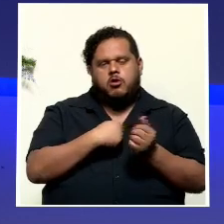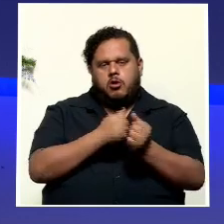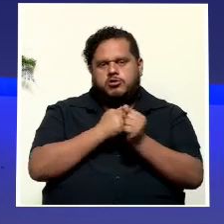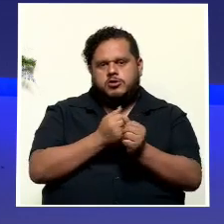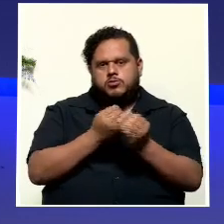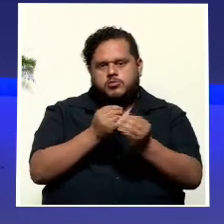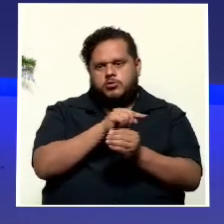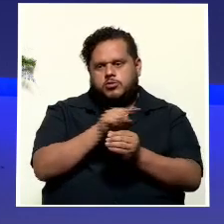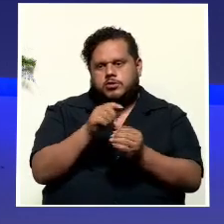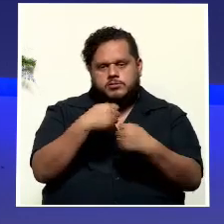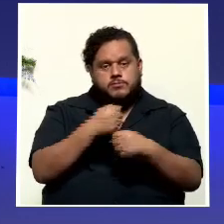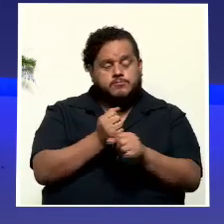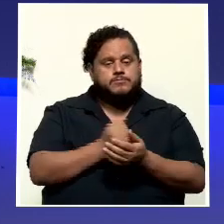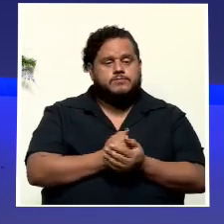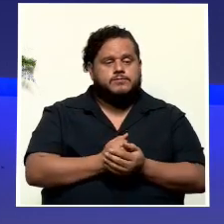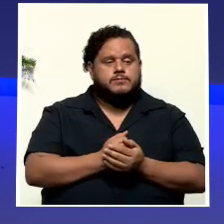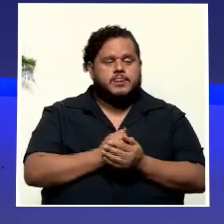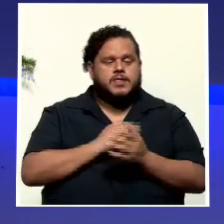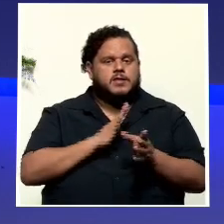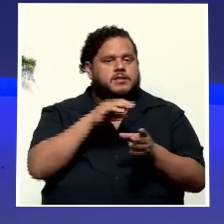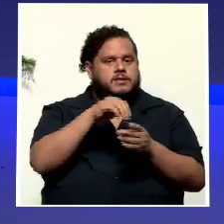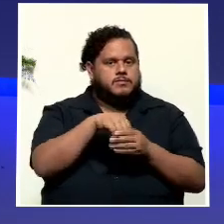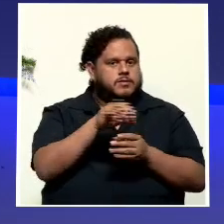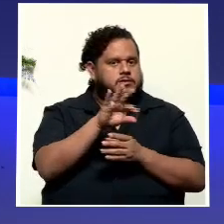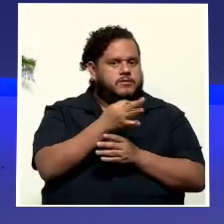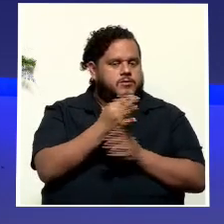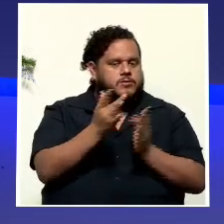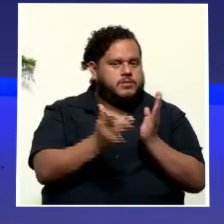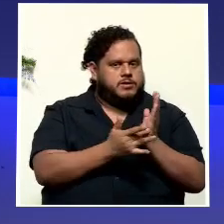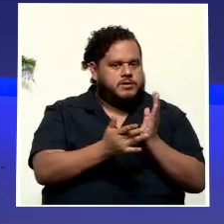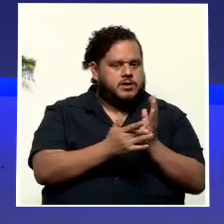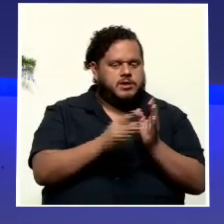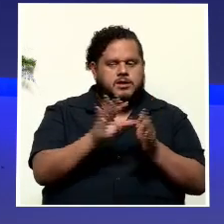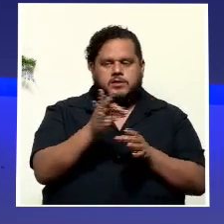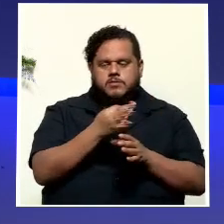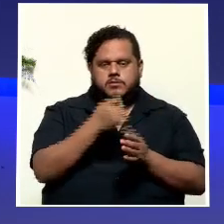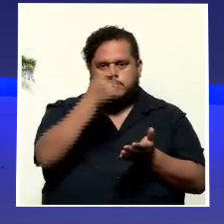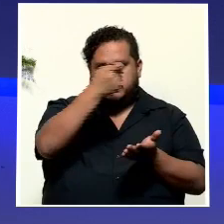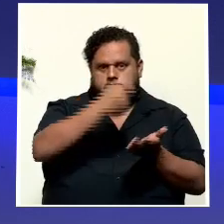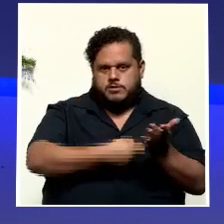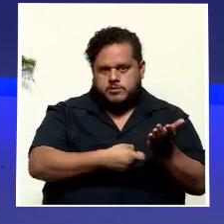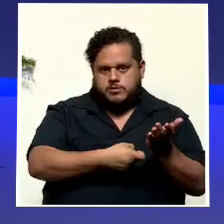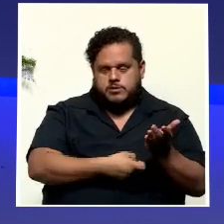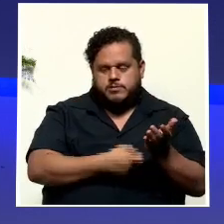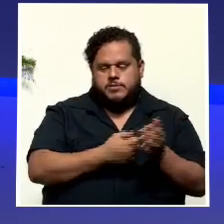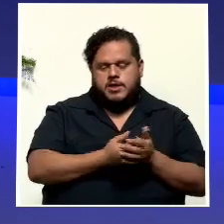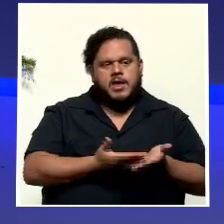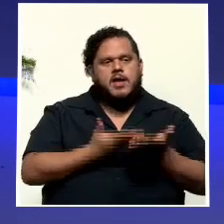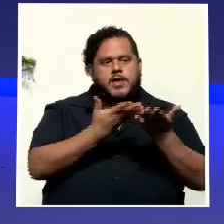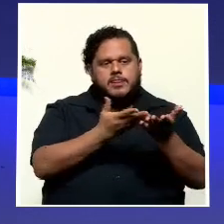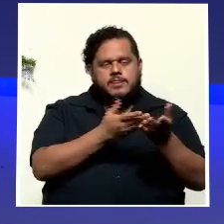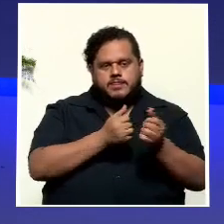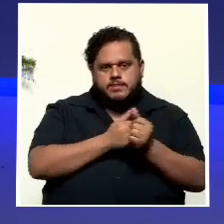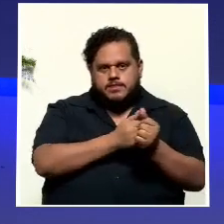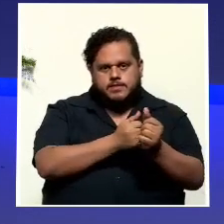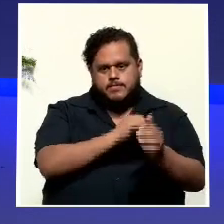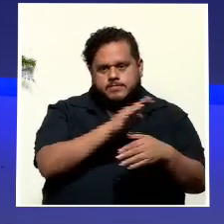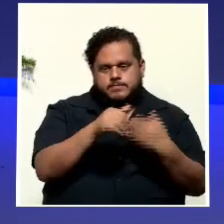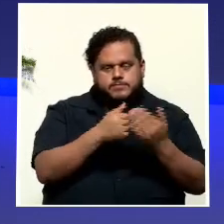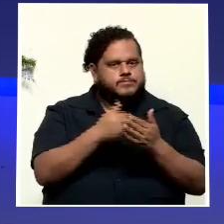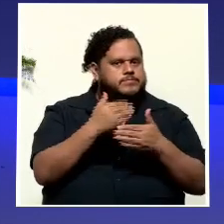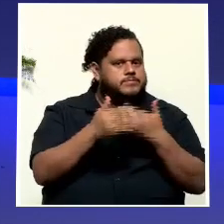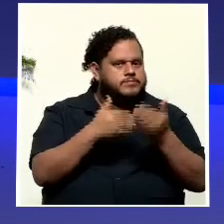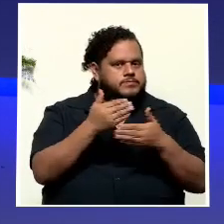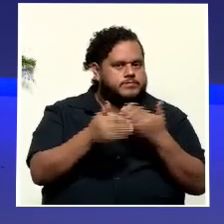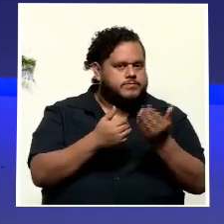hacen, que se ha metido de manera técnica, de manera rigurosa, a darle seguimiento a todo el